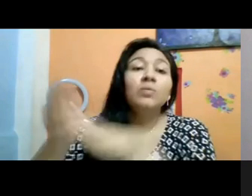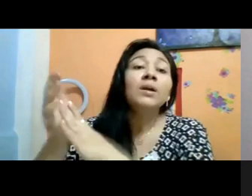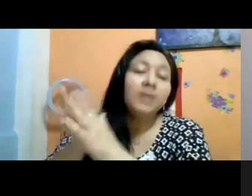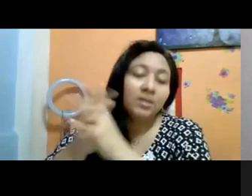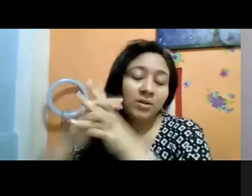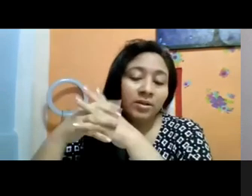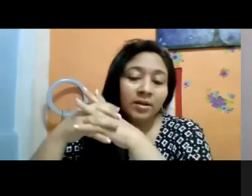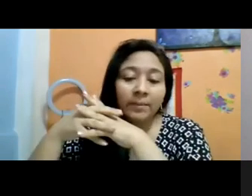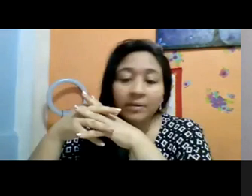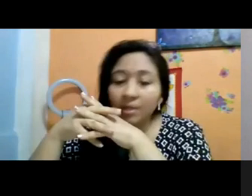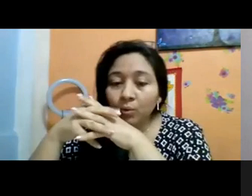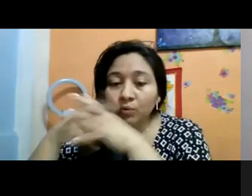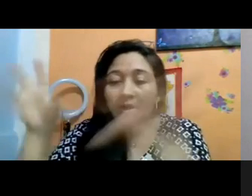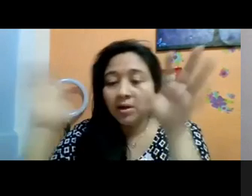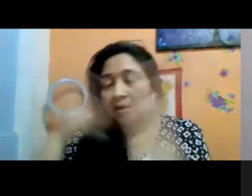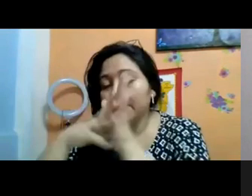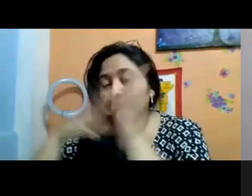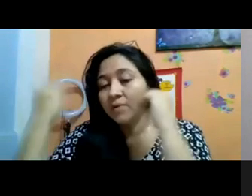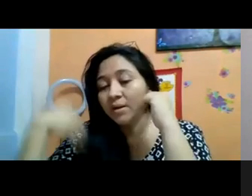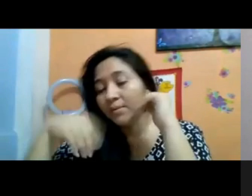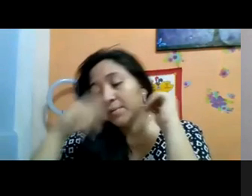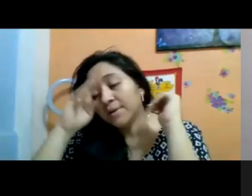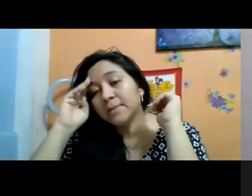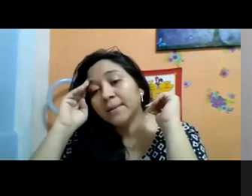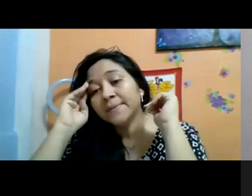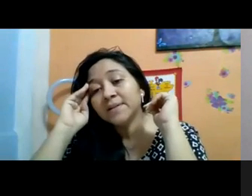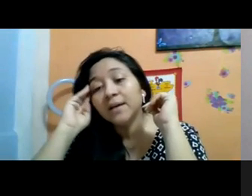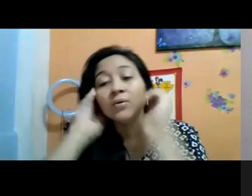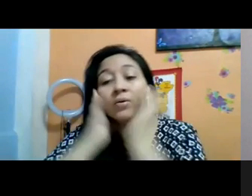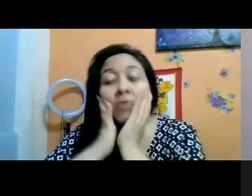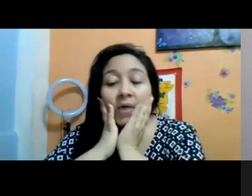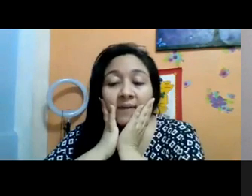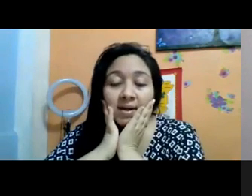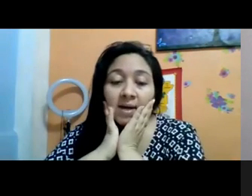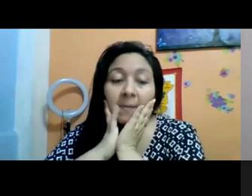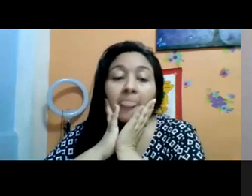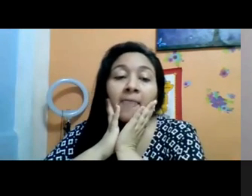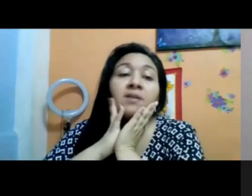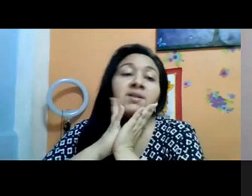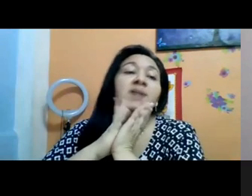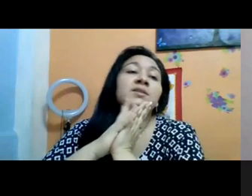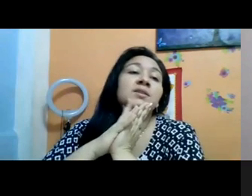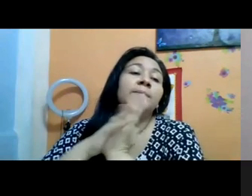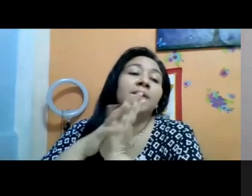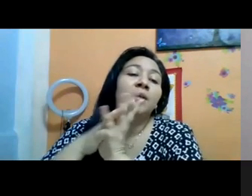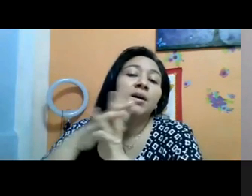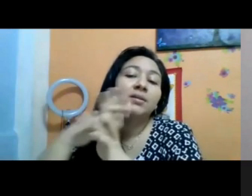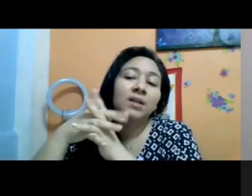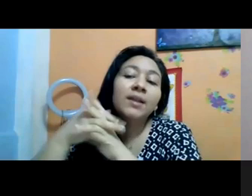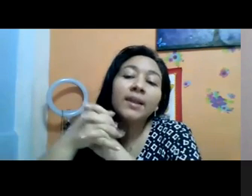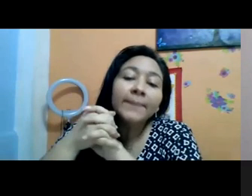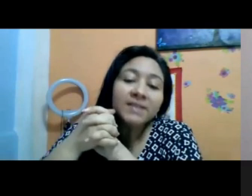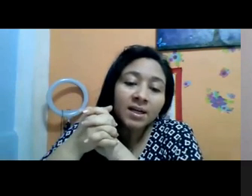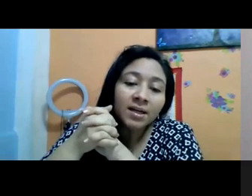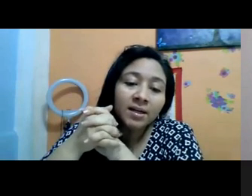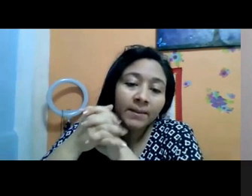Y igual, yo ahorita que ya junto las diapositivas que vimos la semana pasada con esta de acá, ya Angie les enviaría el